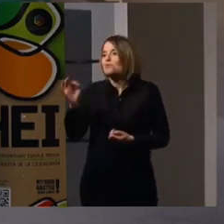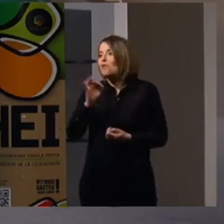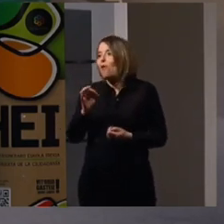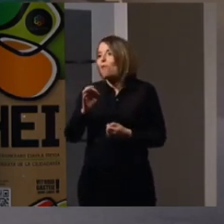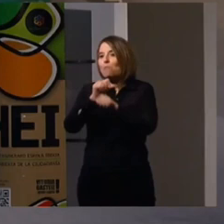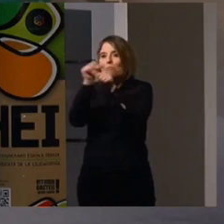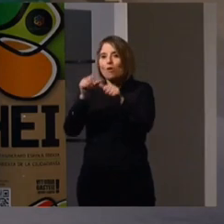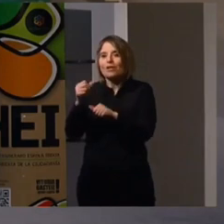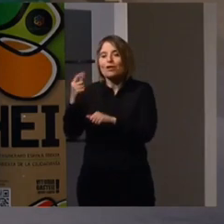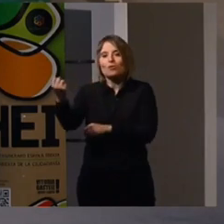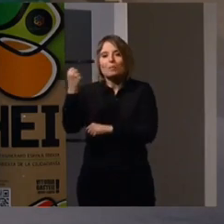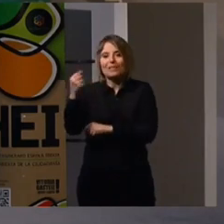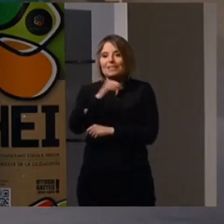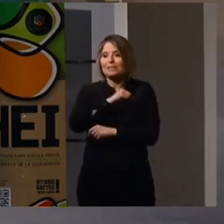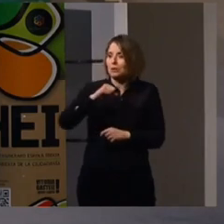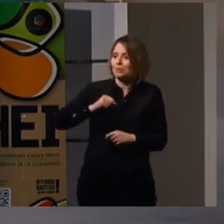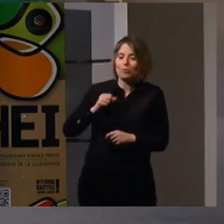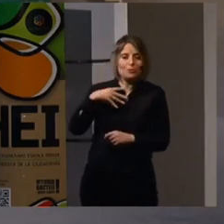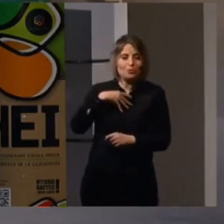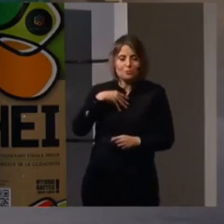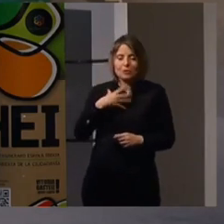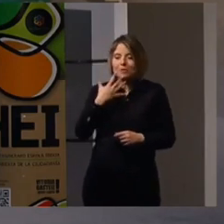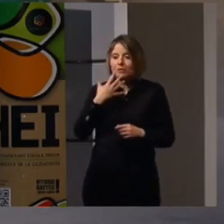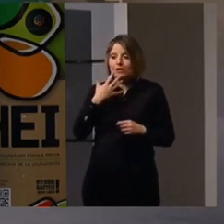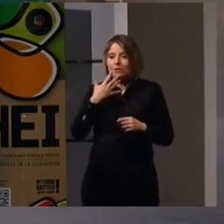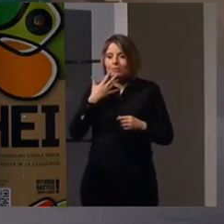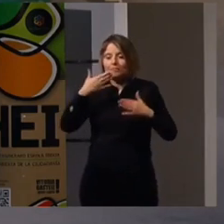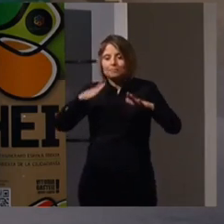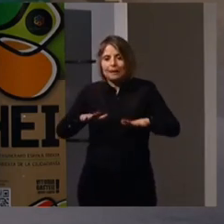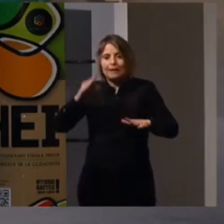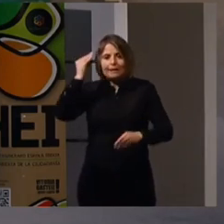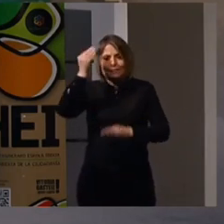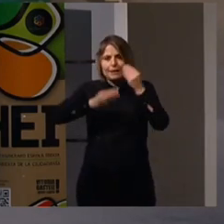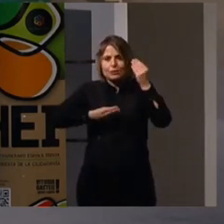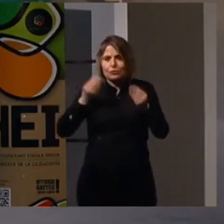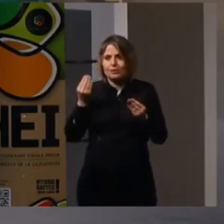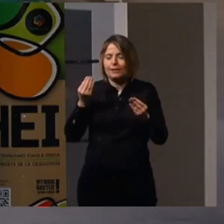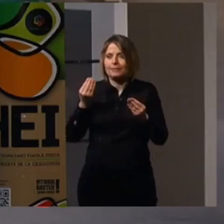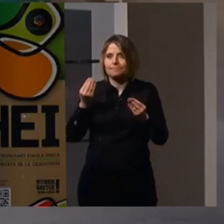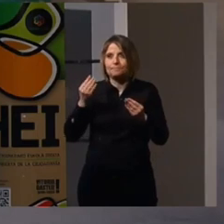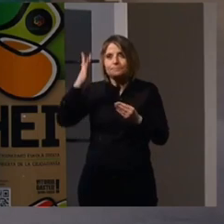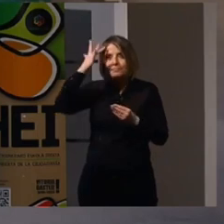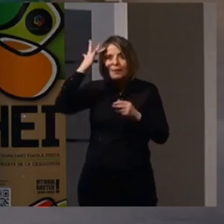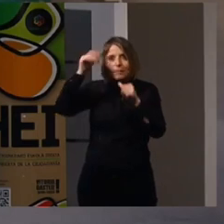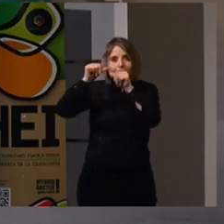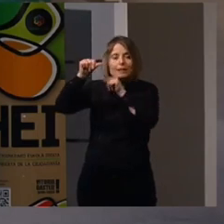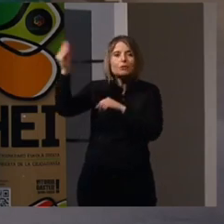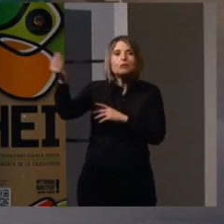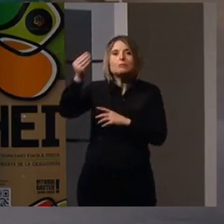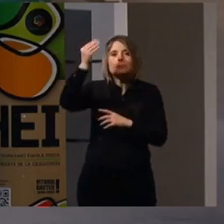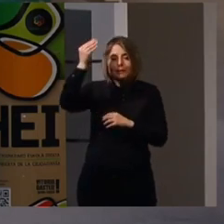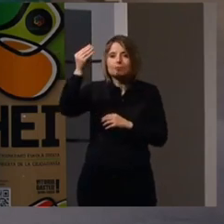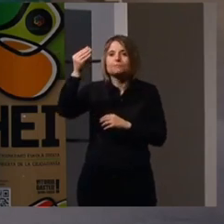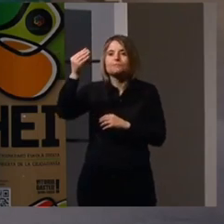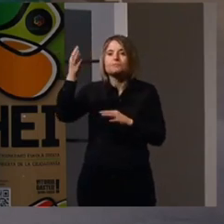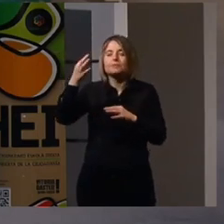modelo capitalista con marco individual. Pero yo creo que para poder reflexionar y para poder, sobre todo, imaginar algo mejor, ese